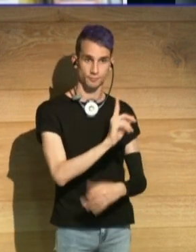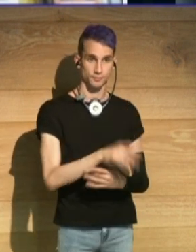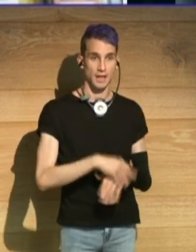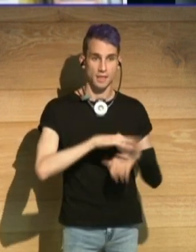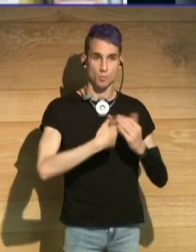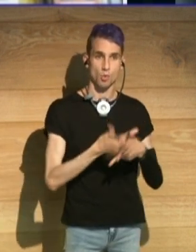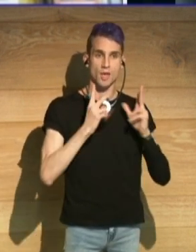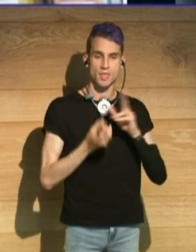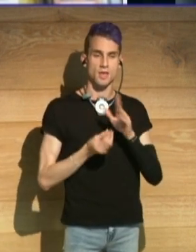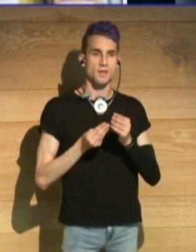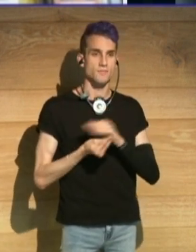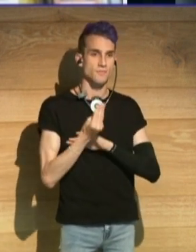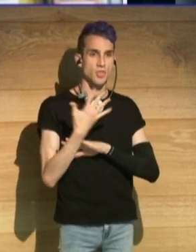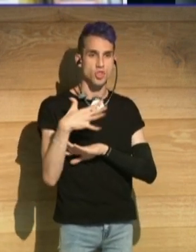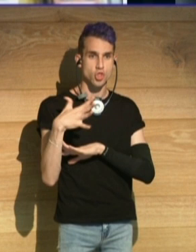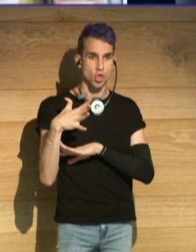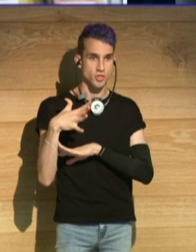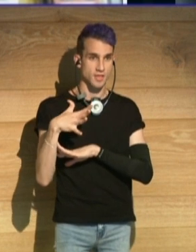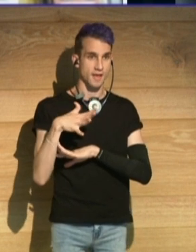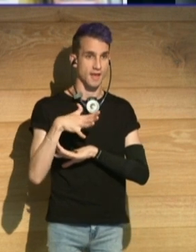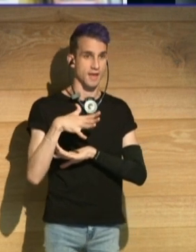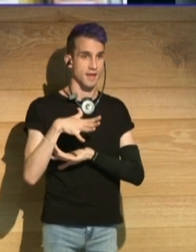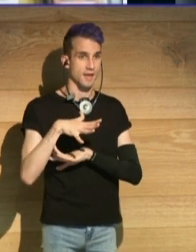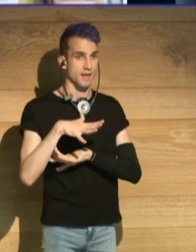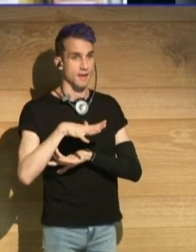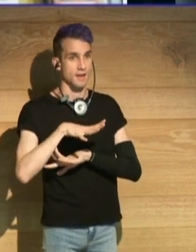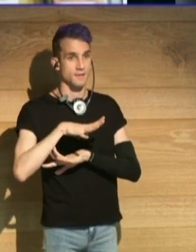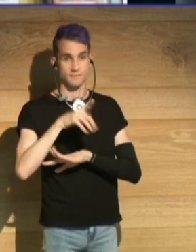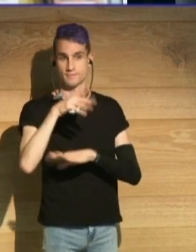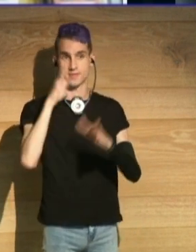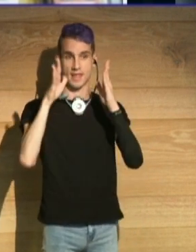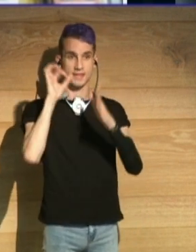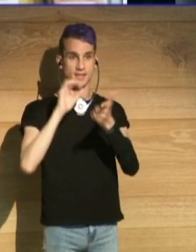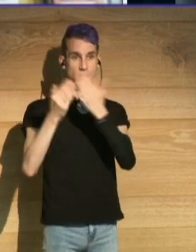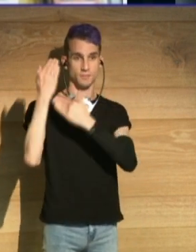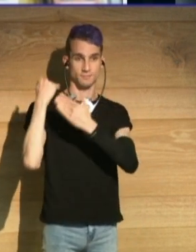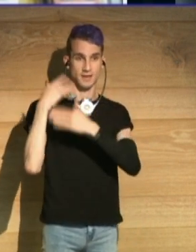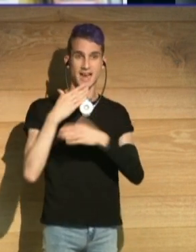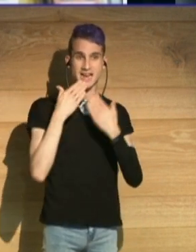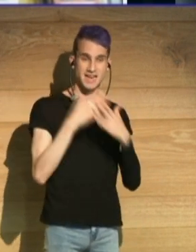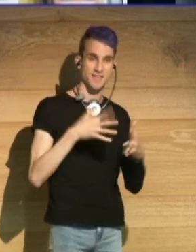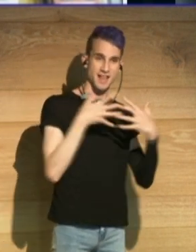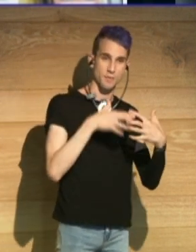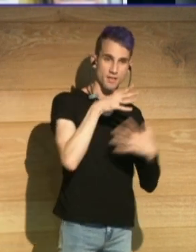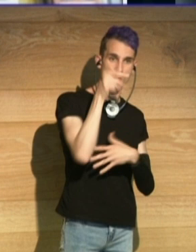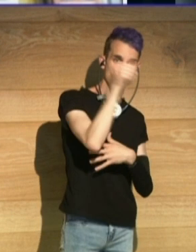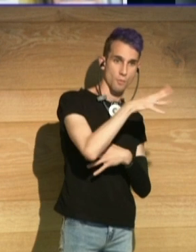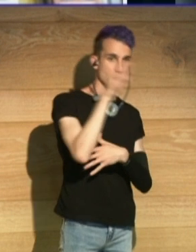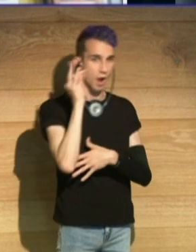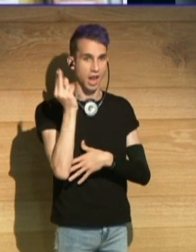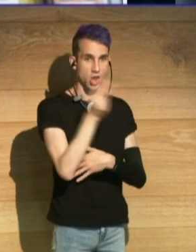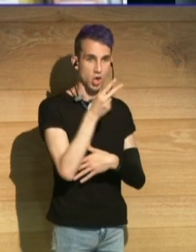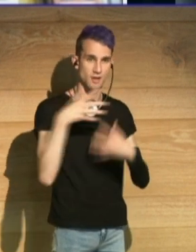pequeño el sitio del mundo el siglo pasado gracias a la lucha de mujeres y hombres que han luchado